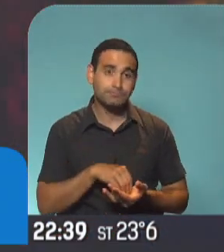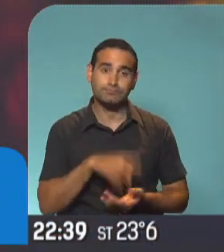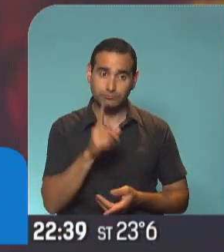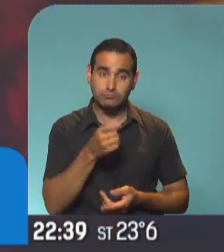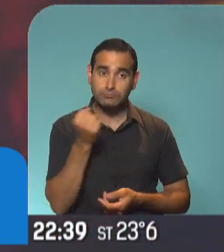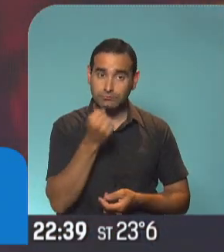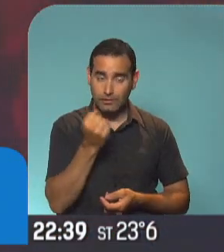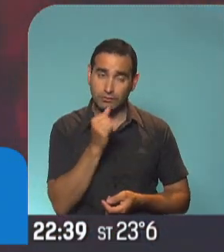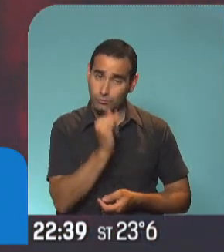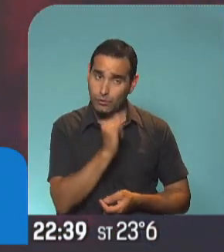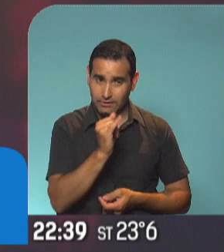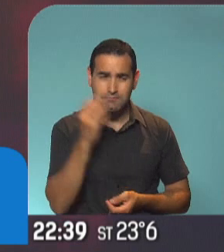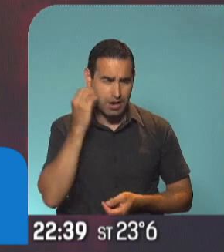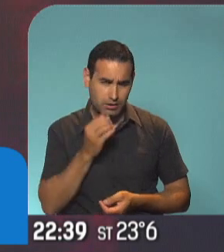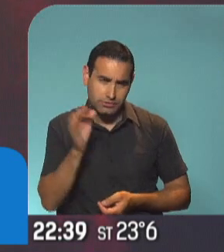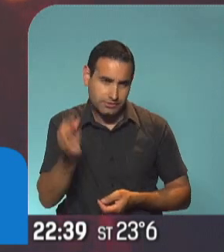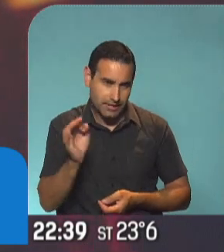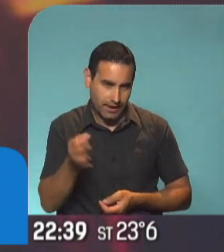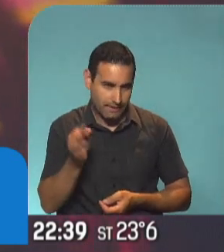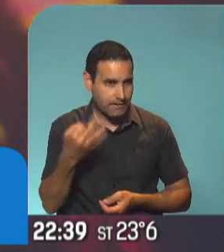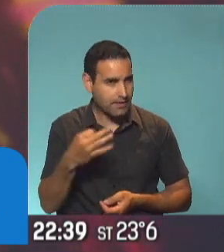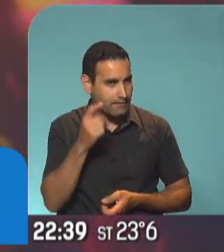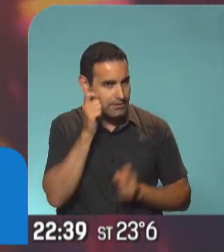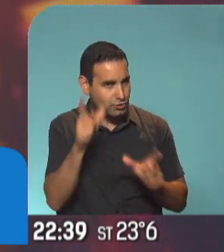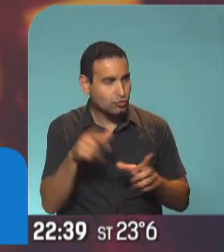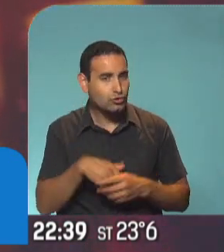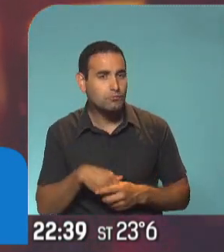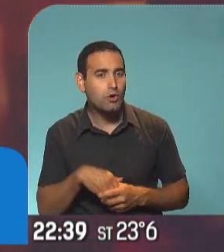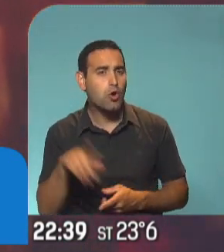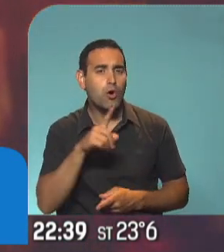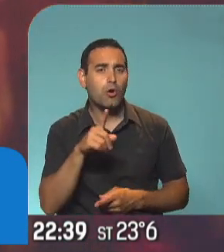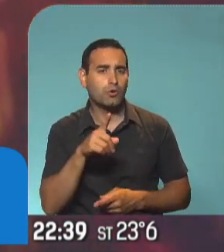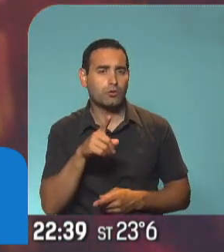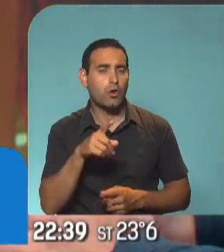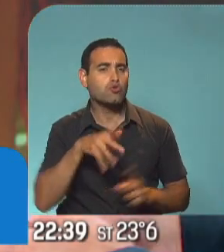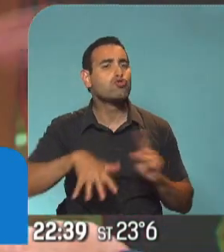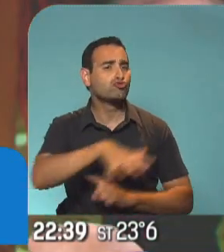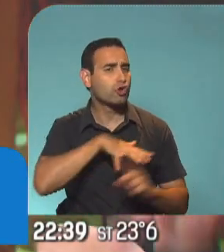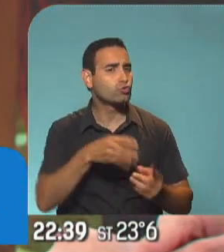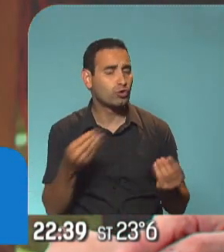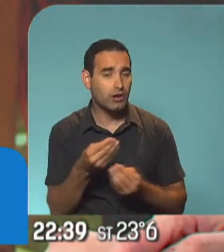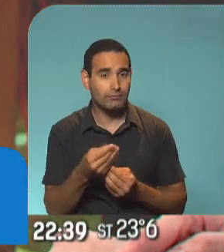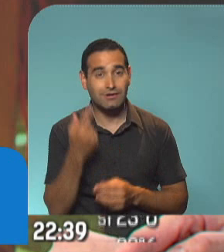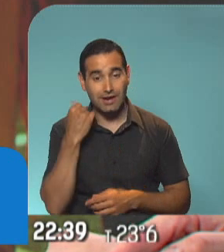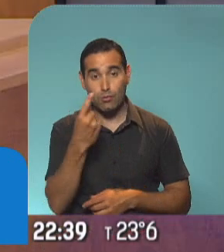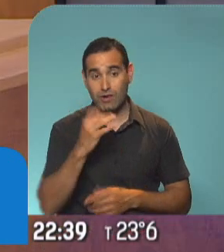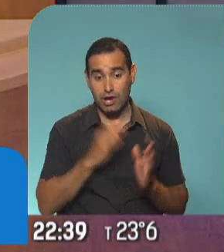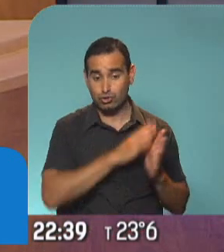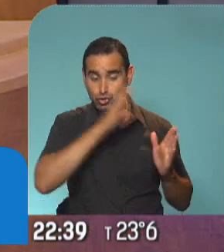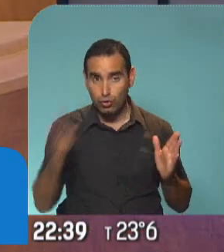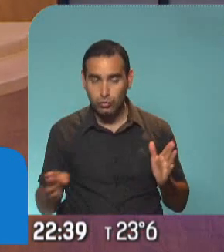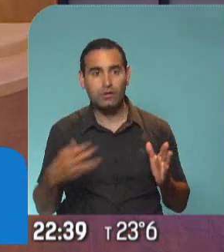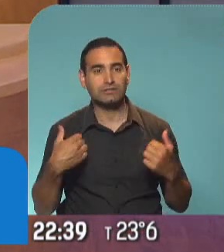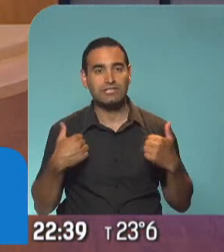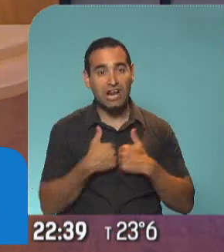el propio Macron debe tomar en cuenta es que no es en cualquier contexto que esto sucede, porque venimos de un año de movilizaciones de los